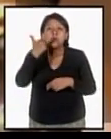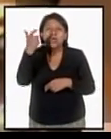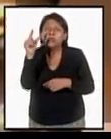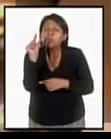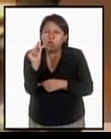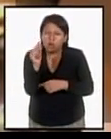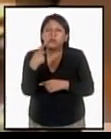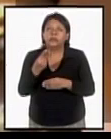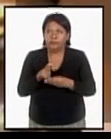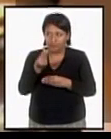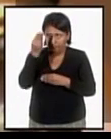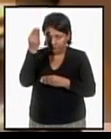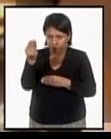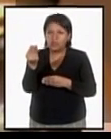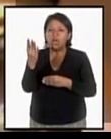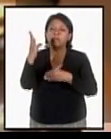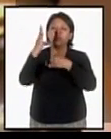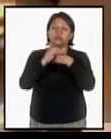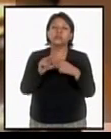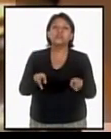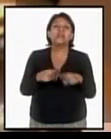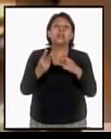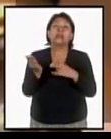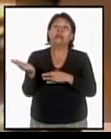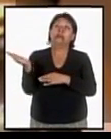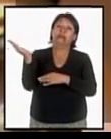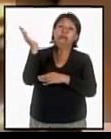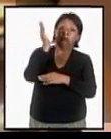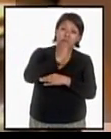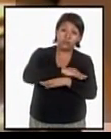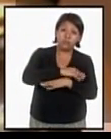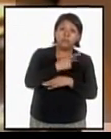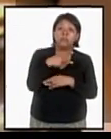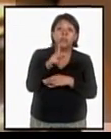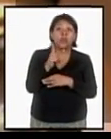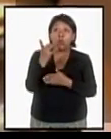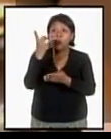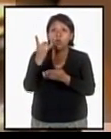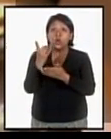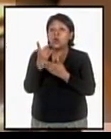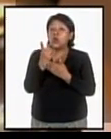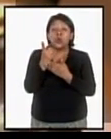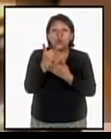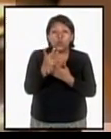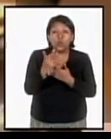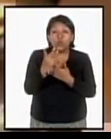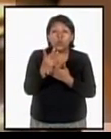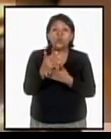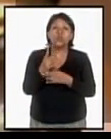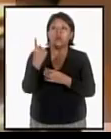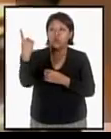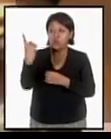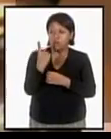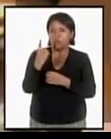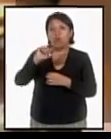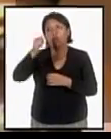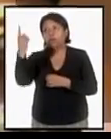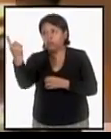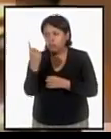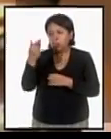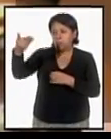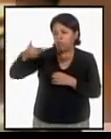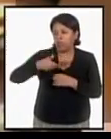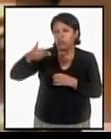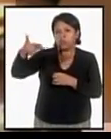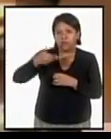sí le damos para su refresco, nos deja vender todo el día. Pero no es el lunes, no llegan otros, nos piden, cuando